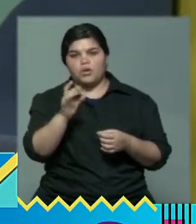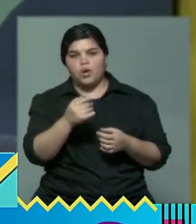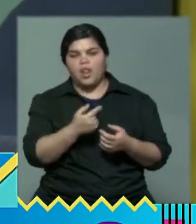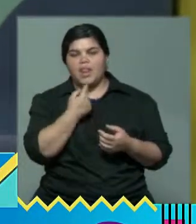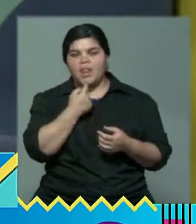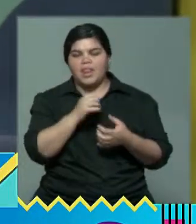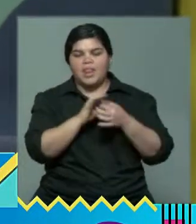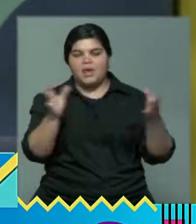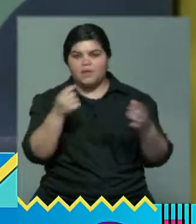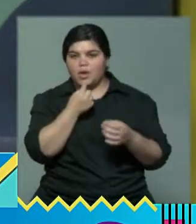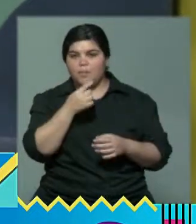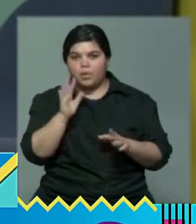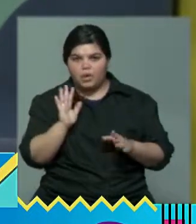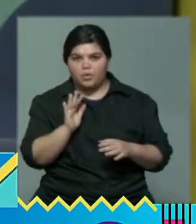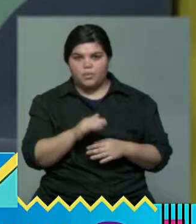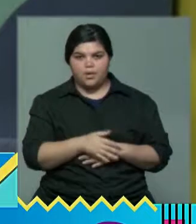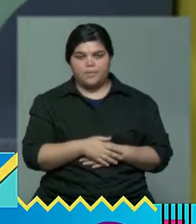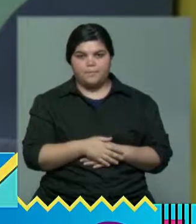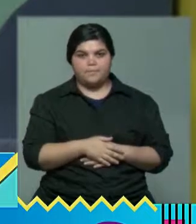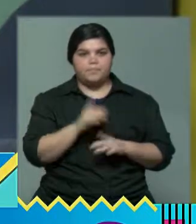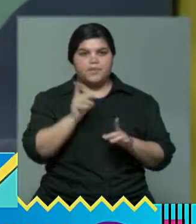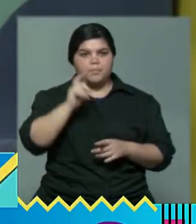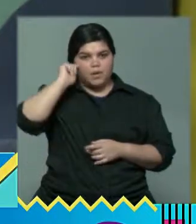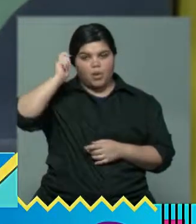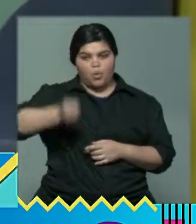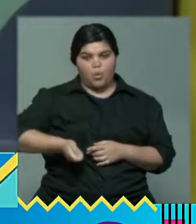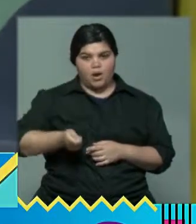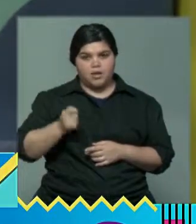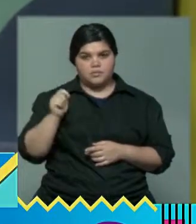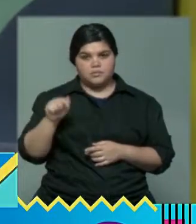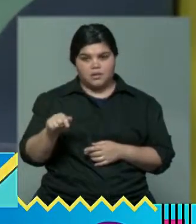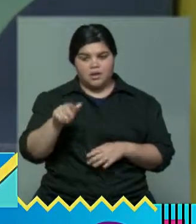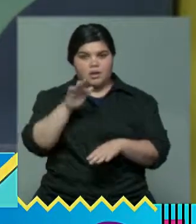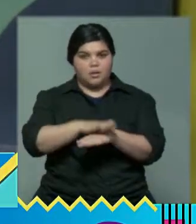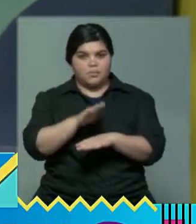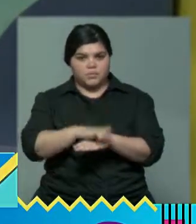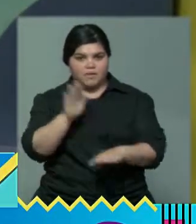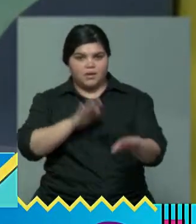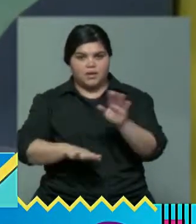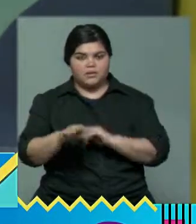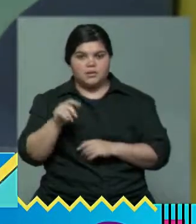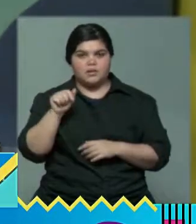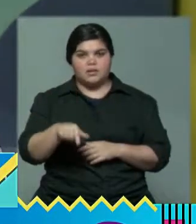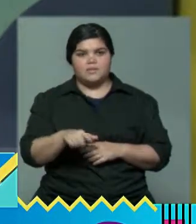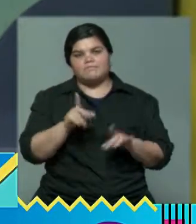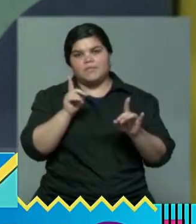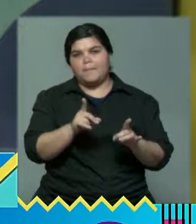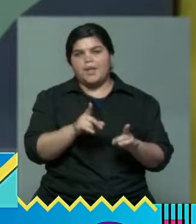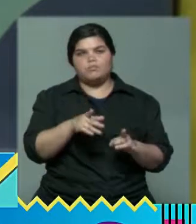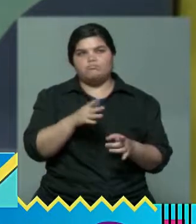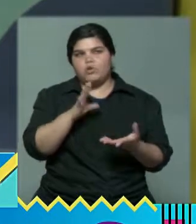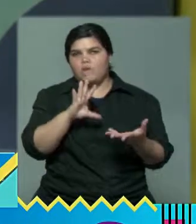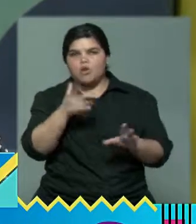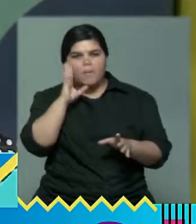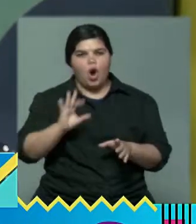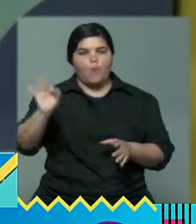es o en el rol del juez de ejecución, esa persona, o esta es la visión por ahí que la sociedad